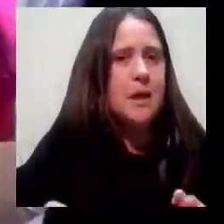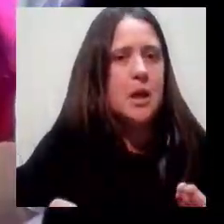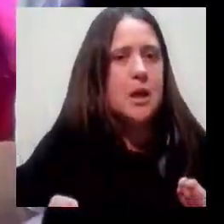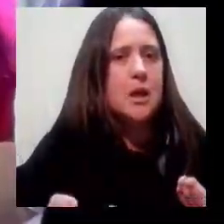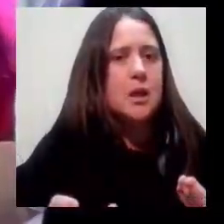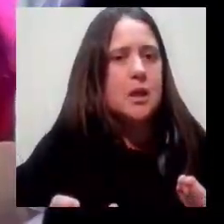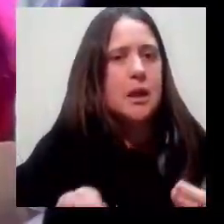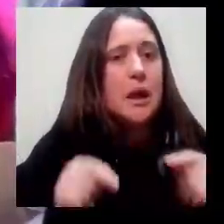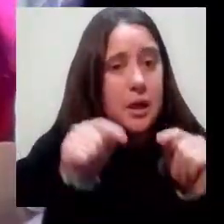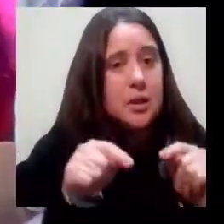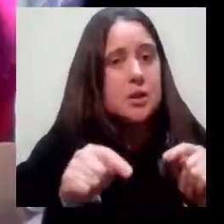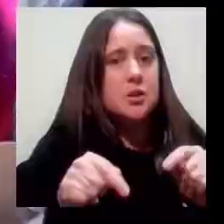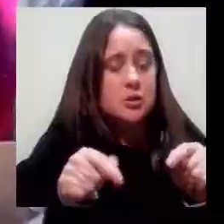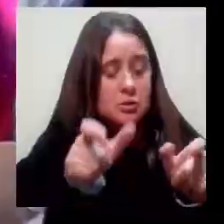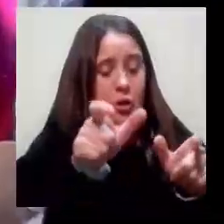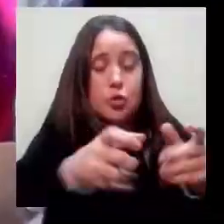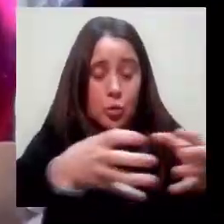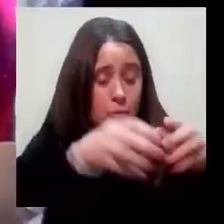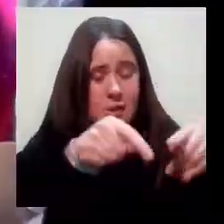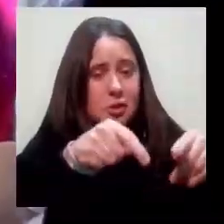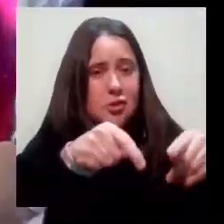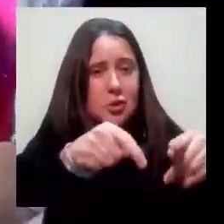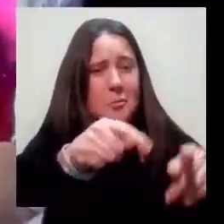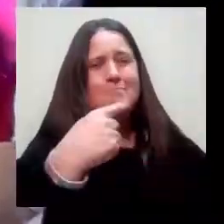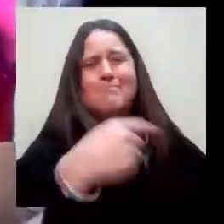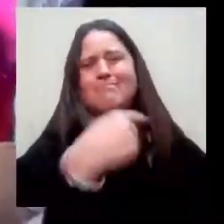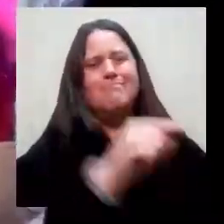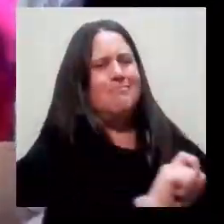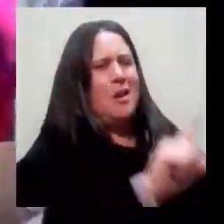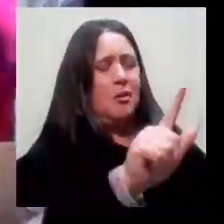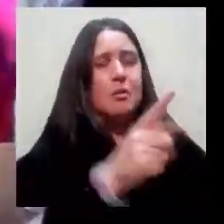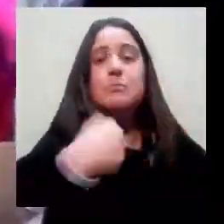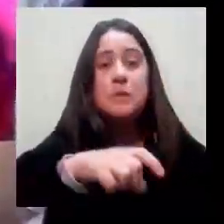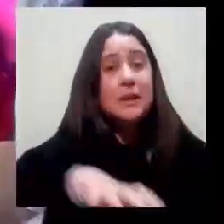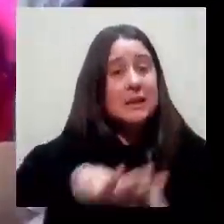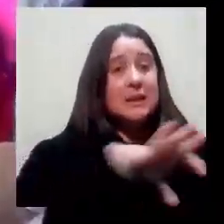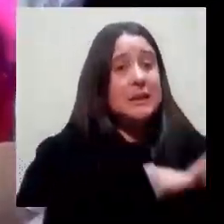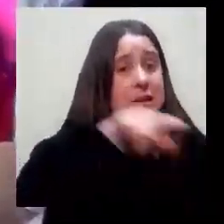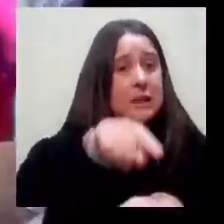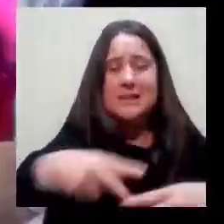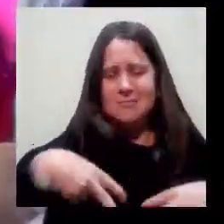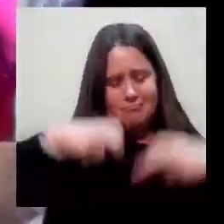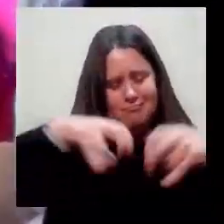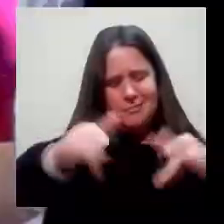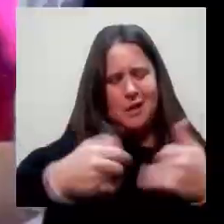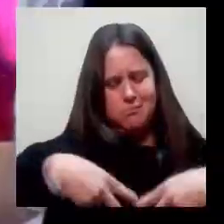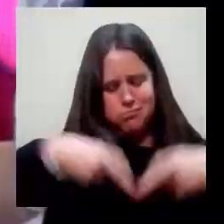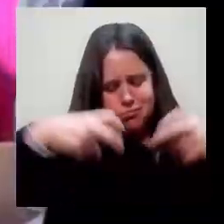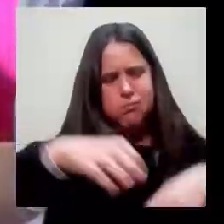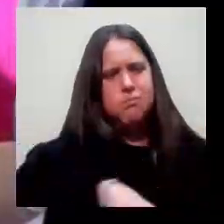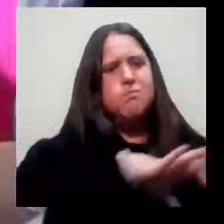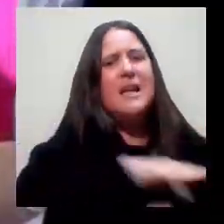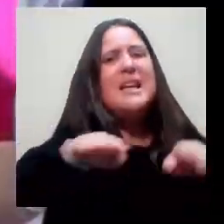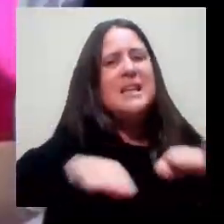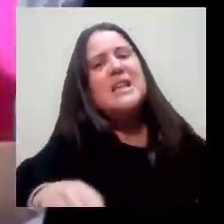a ellos es a lo que más los afecta. En inicial está estudiado, un niño o niña